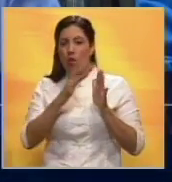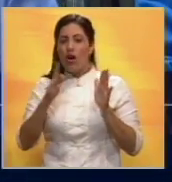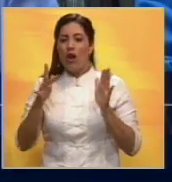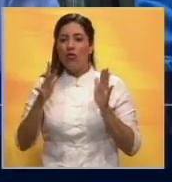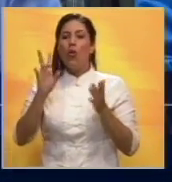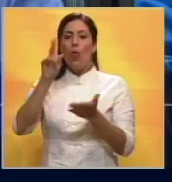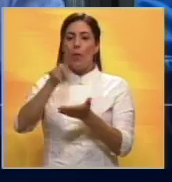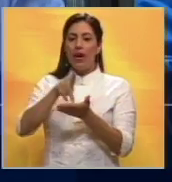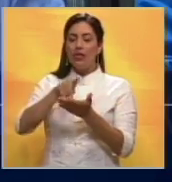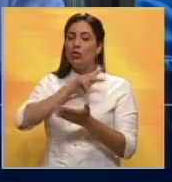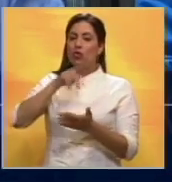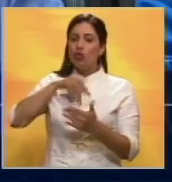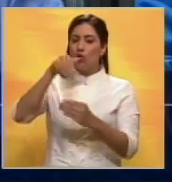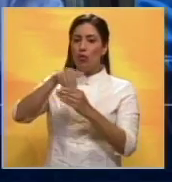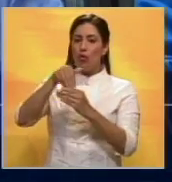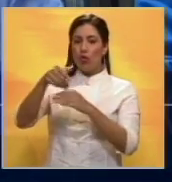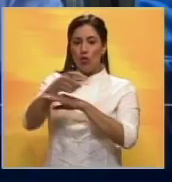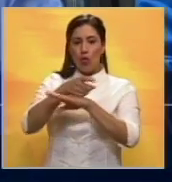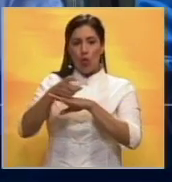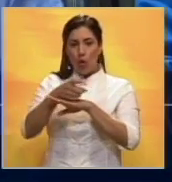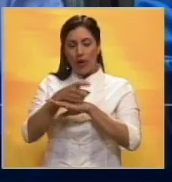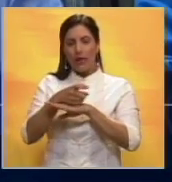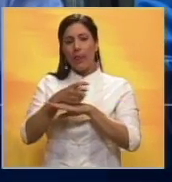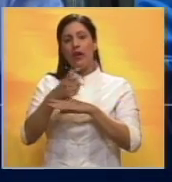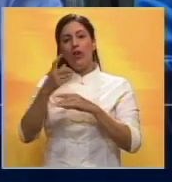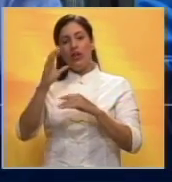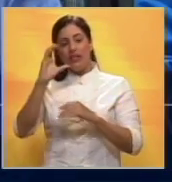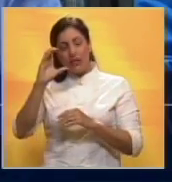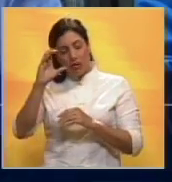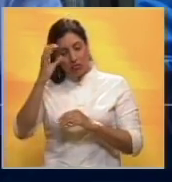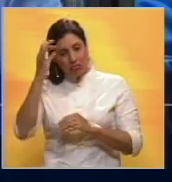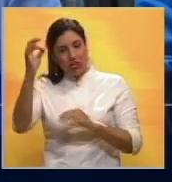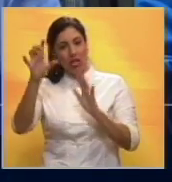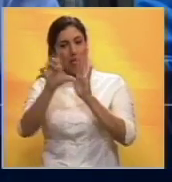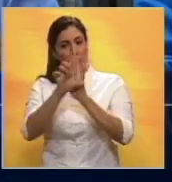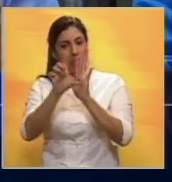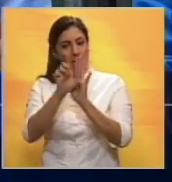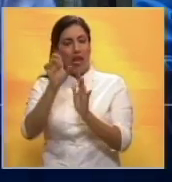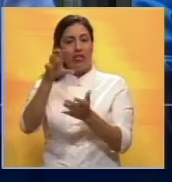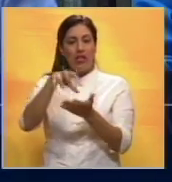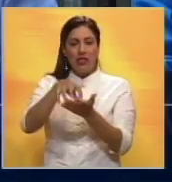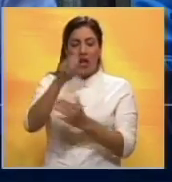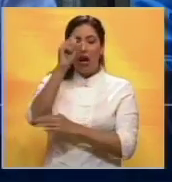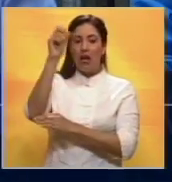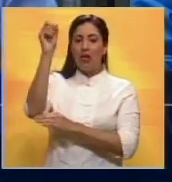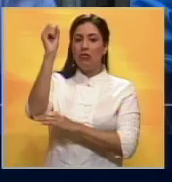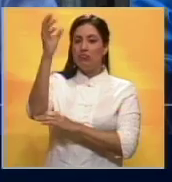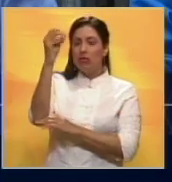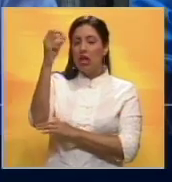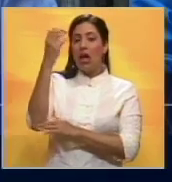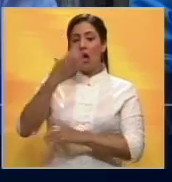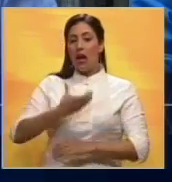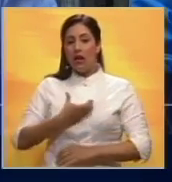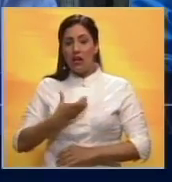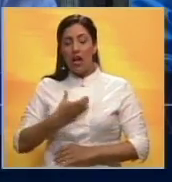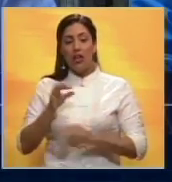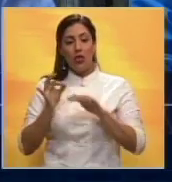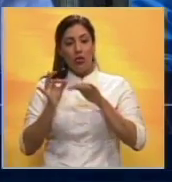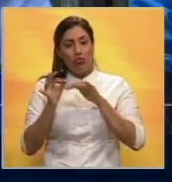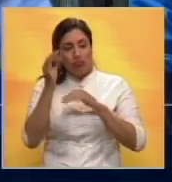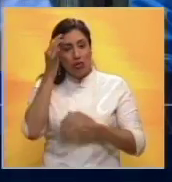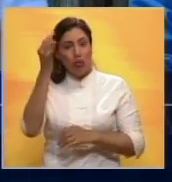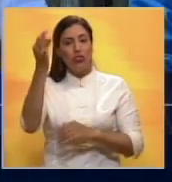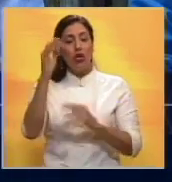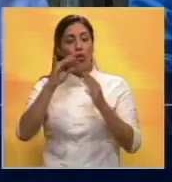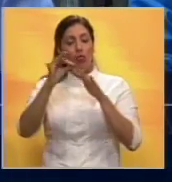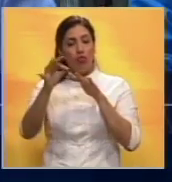participemos en las elecciones de gobernadores consejos legislativos regionales alcaldes consejos municipales